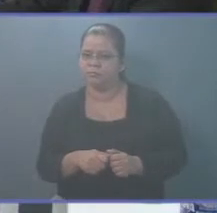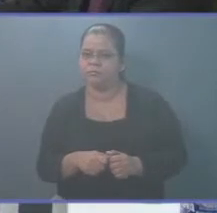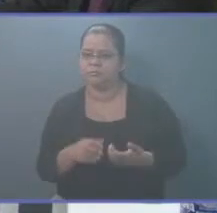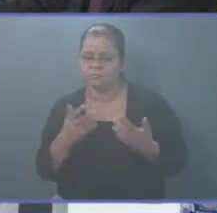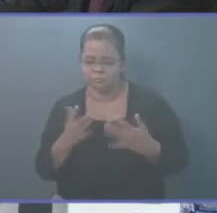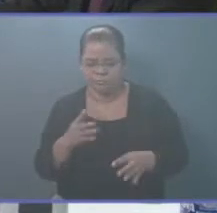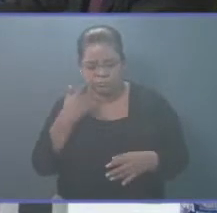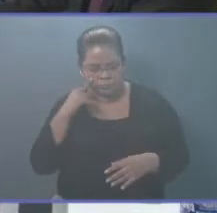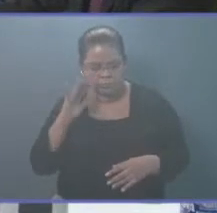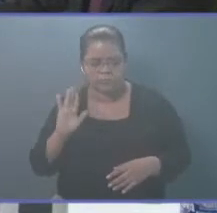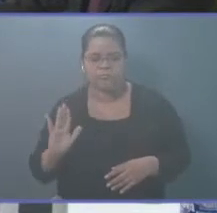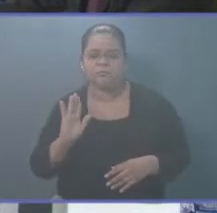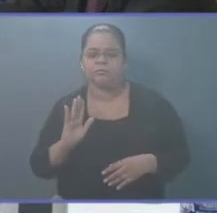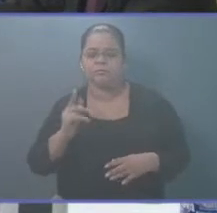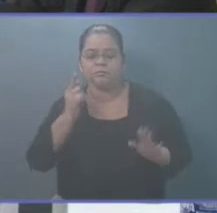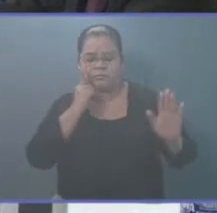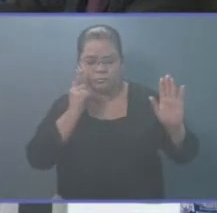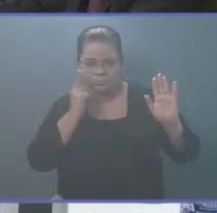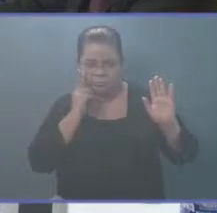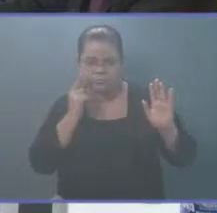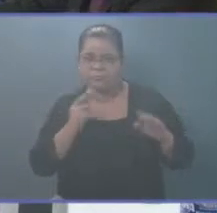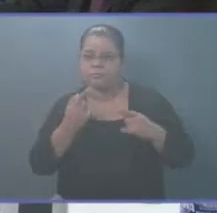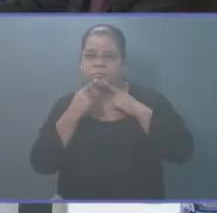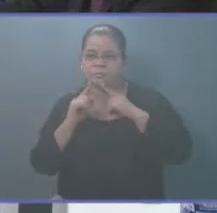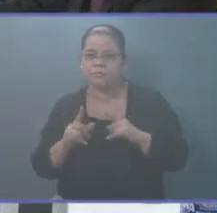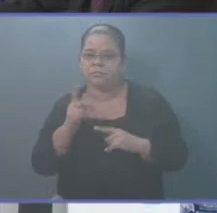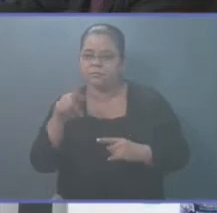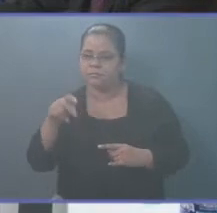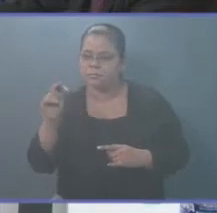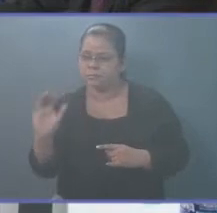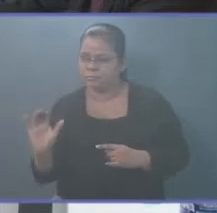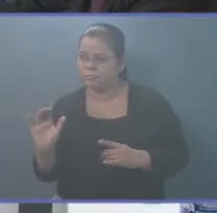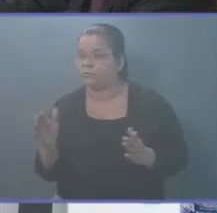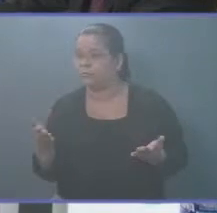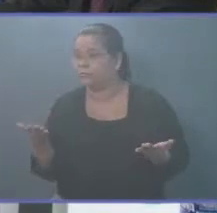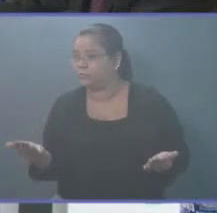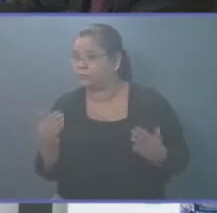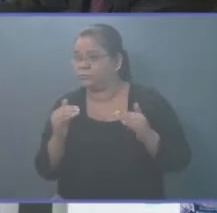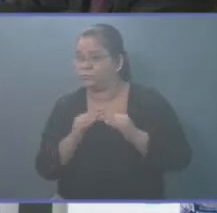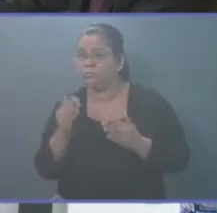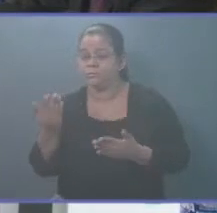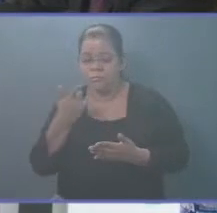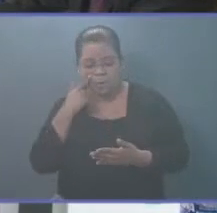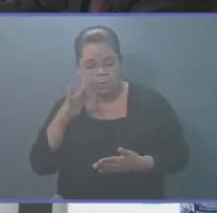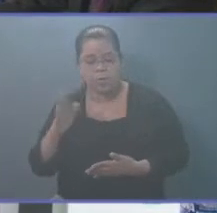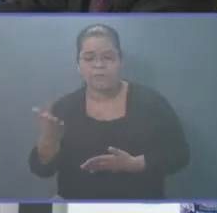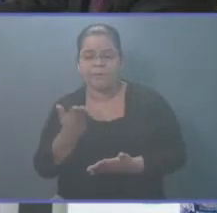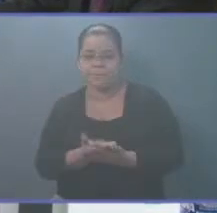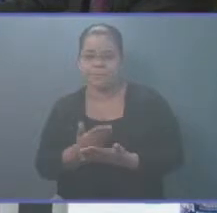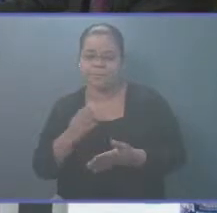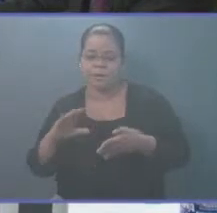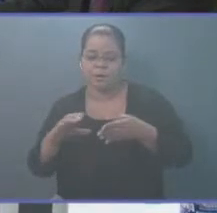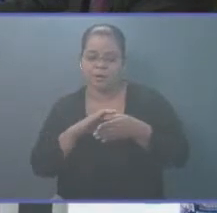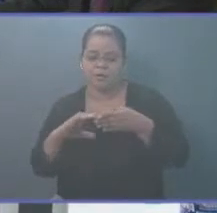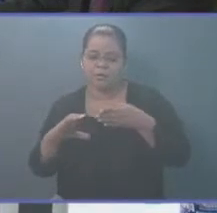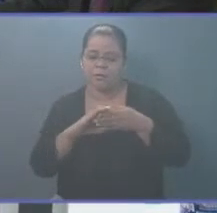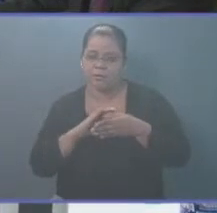el testimonio de referencia de declaraciones de los agentes policiales, porque al final ellos igual van a aportar pruebas dentro del contexto de